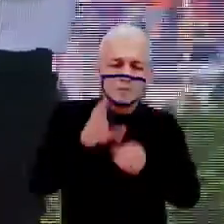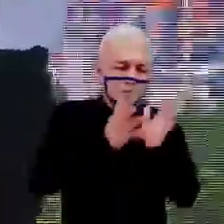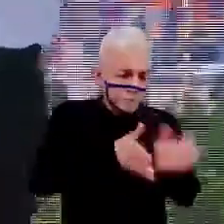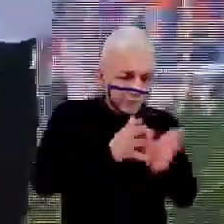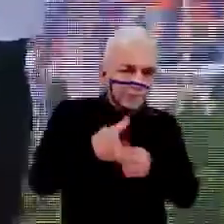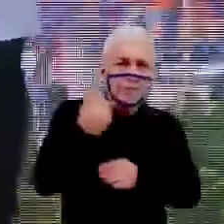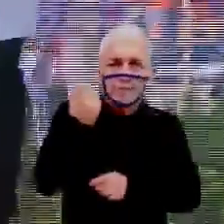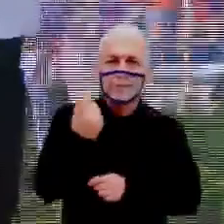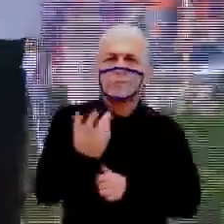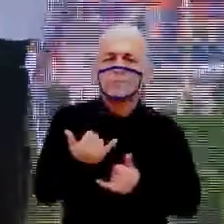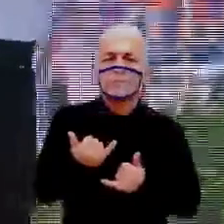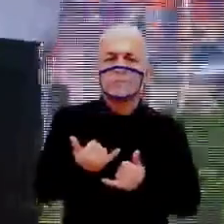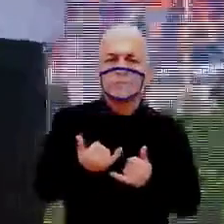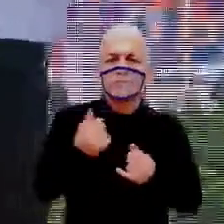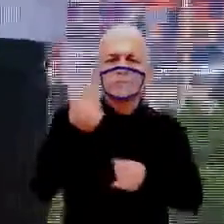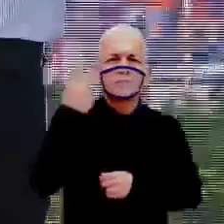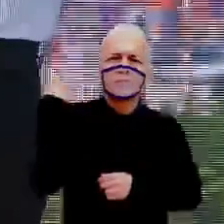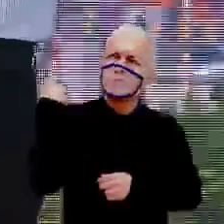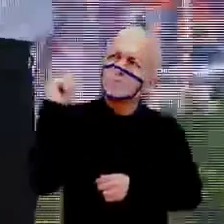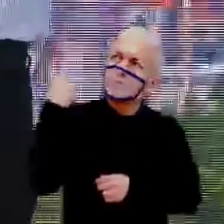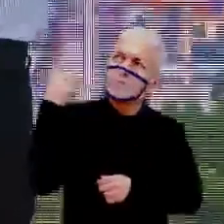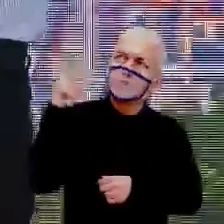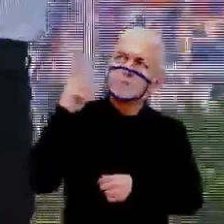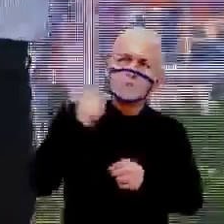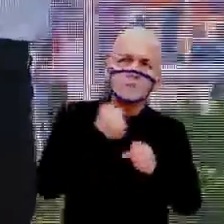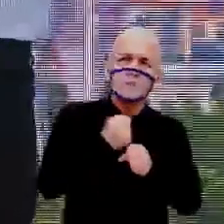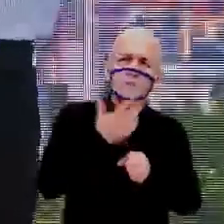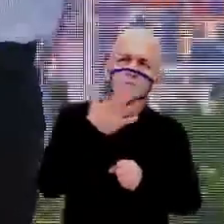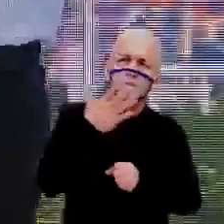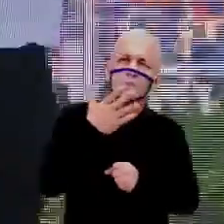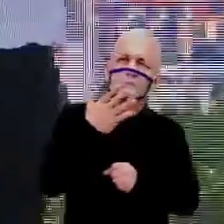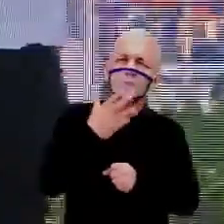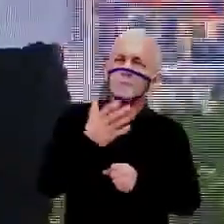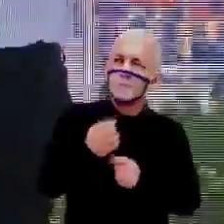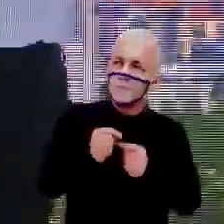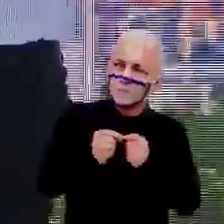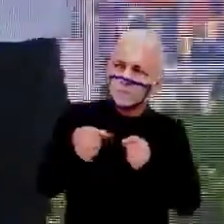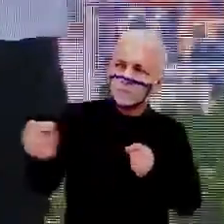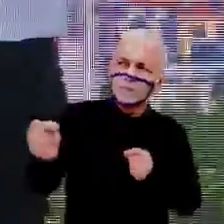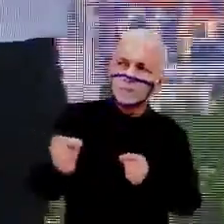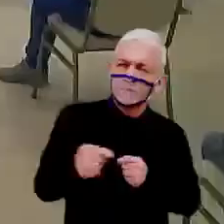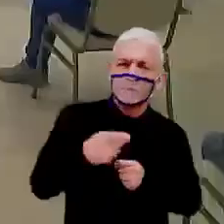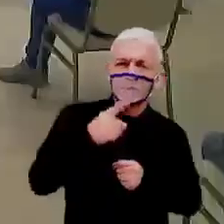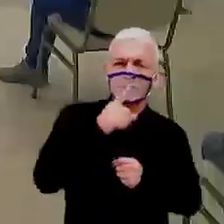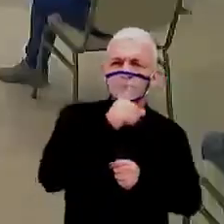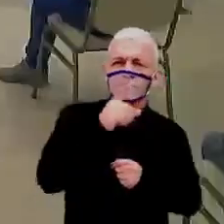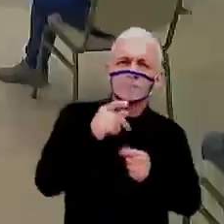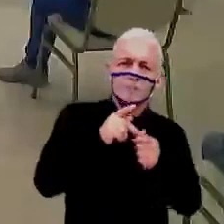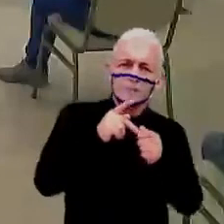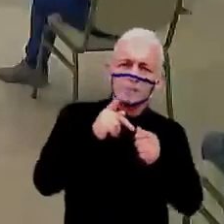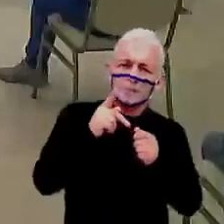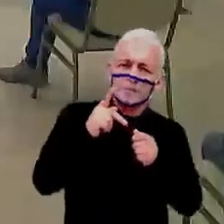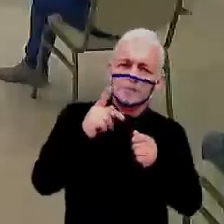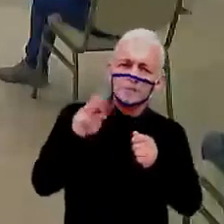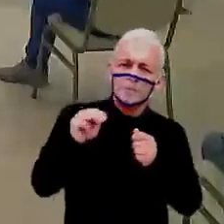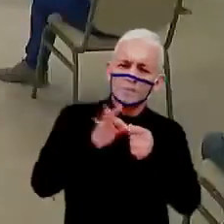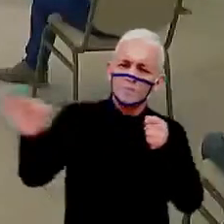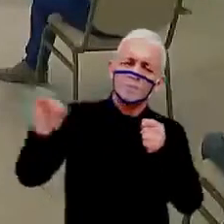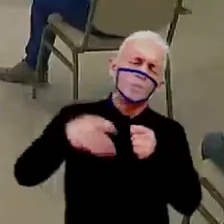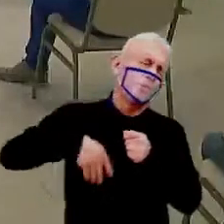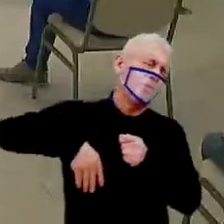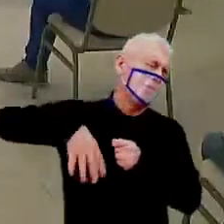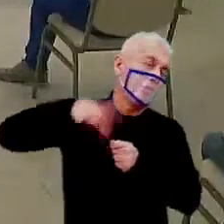vía. Los últimos 12 años, Rafa ha pavimentado, él nos dirá, pero cientos de kilómetros de vía. Creo que si